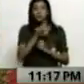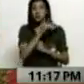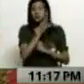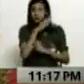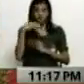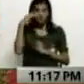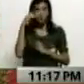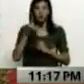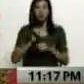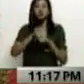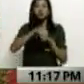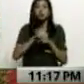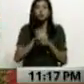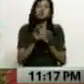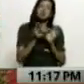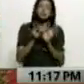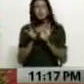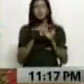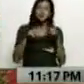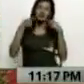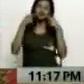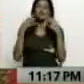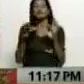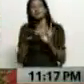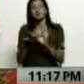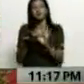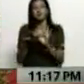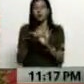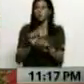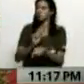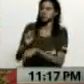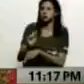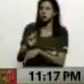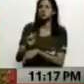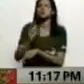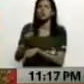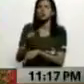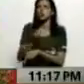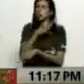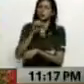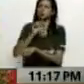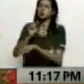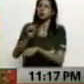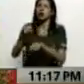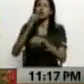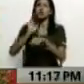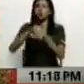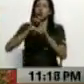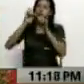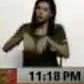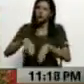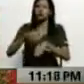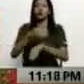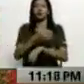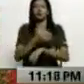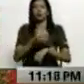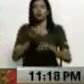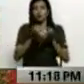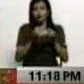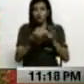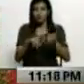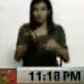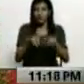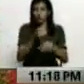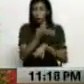alcho hoy día peleados y a quien le pide que renuncie como secretario general de lambu para ese entonces Gilbert caro